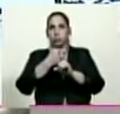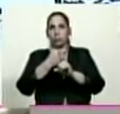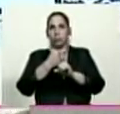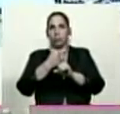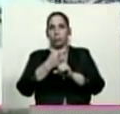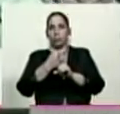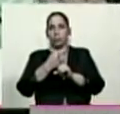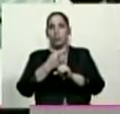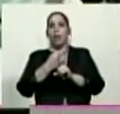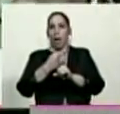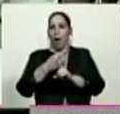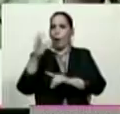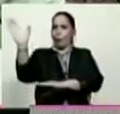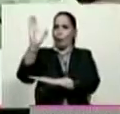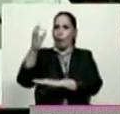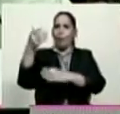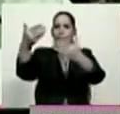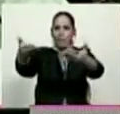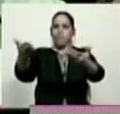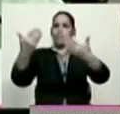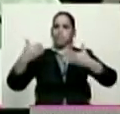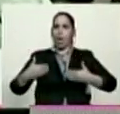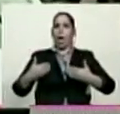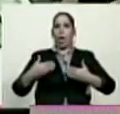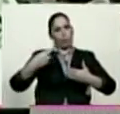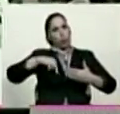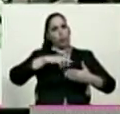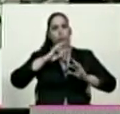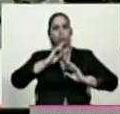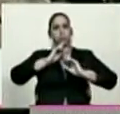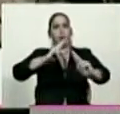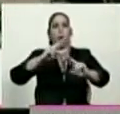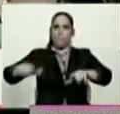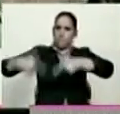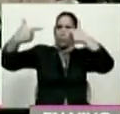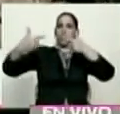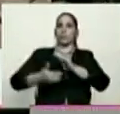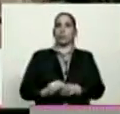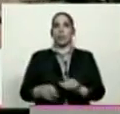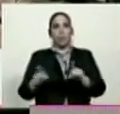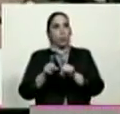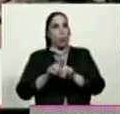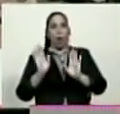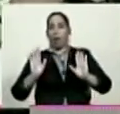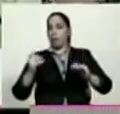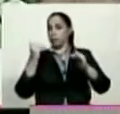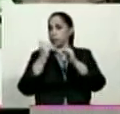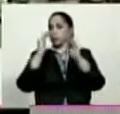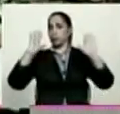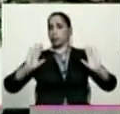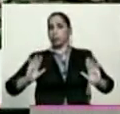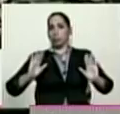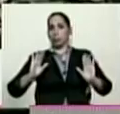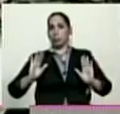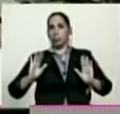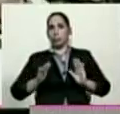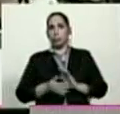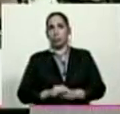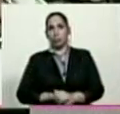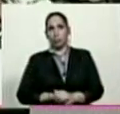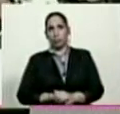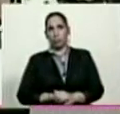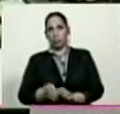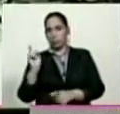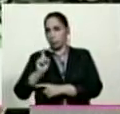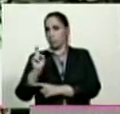acá lanzan y de aquí para allá respondemos de manera simétrica, puntual, necesaria para